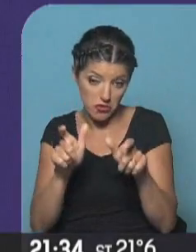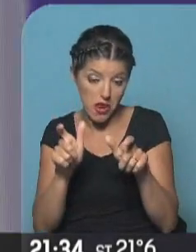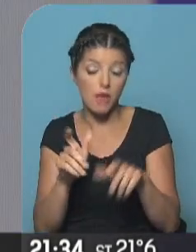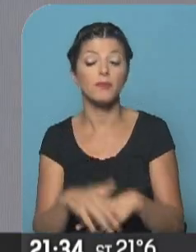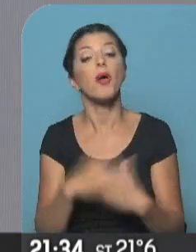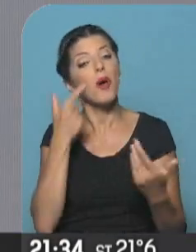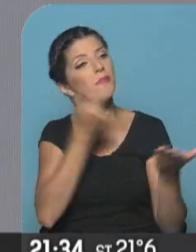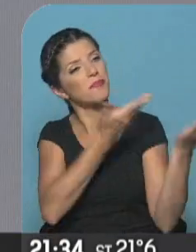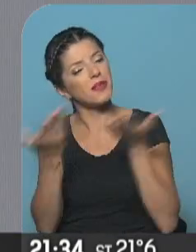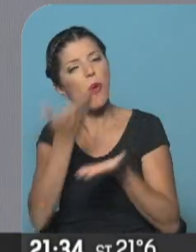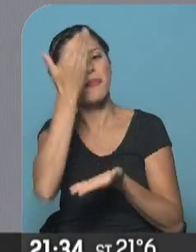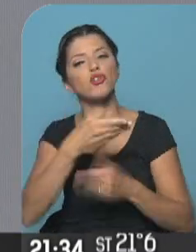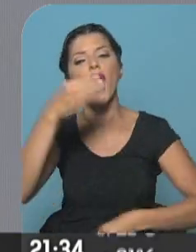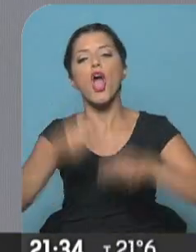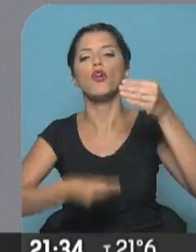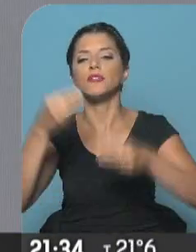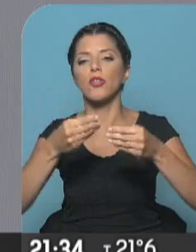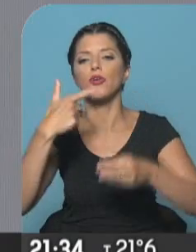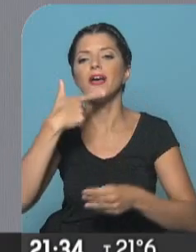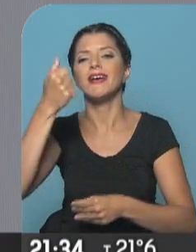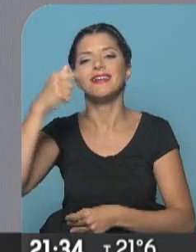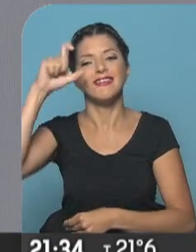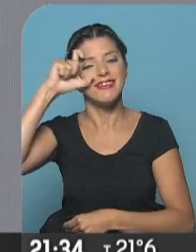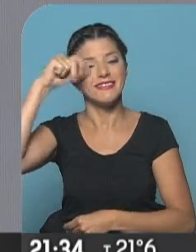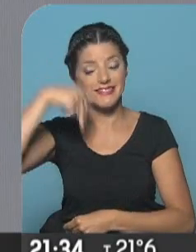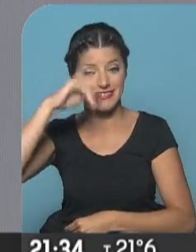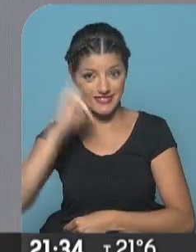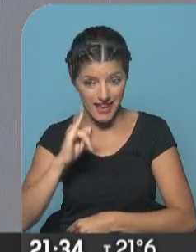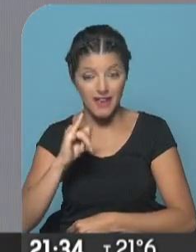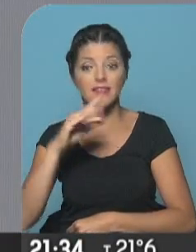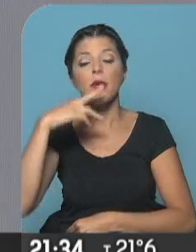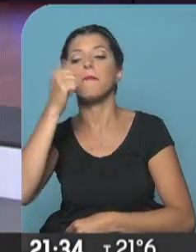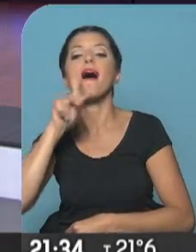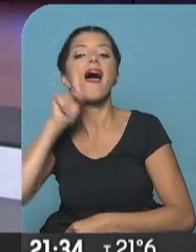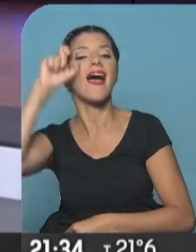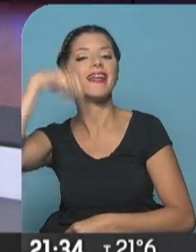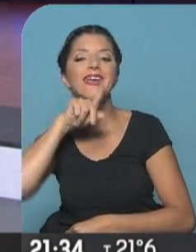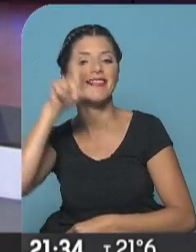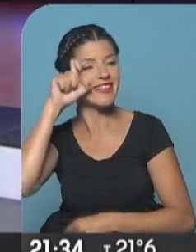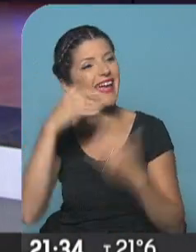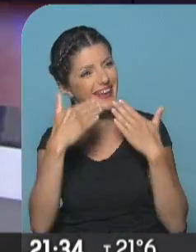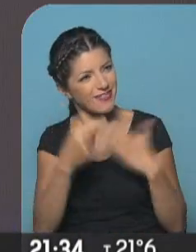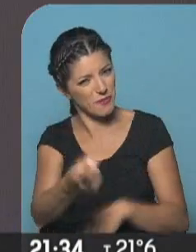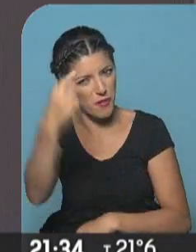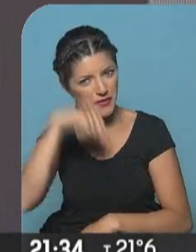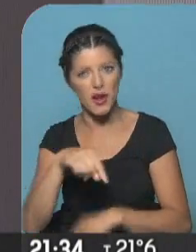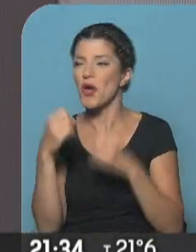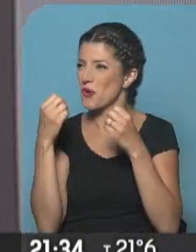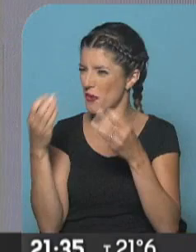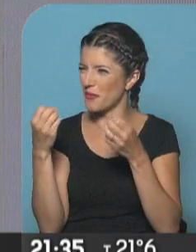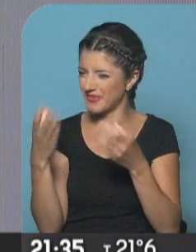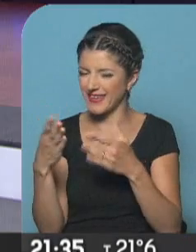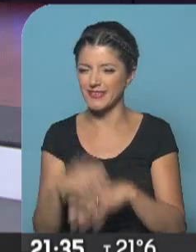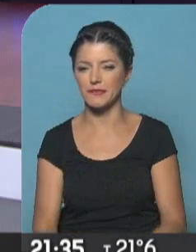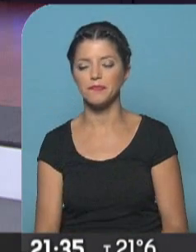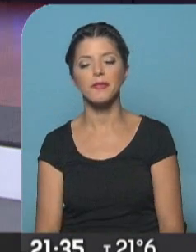Invitamos al contador Santiago Sáenz Valiente, un especialista en temas tributarios e impositivos. Contador, muchas gracias. Daniel, ¿cómo está? Primera reflexión